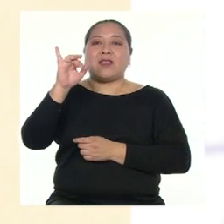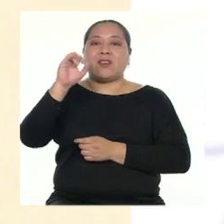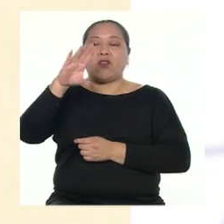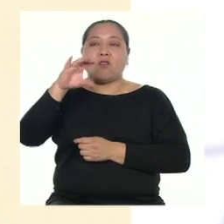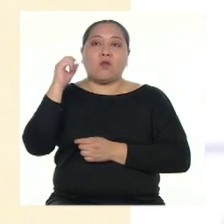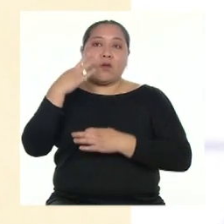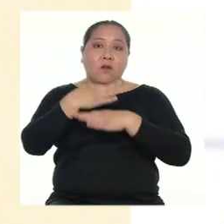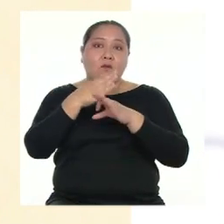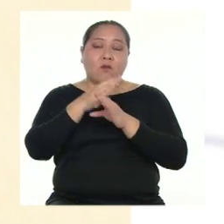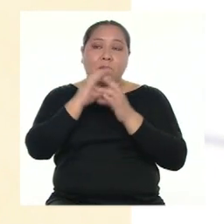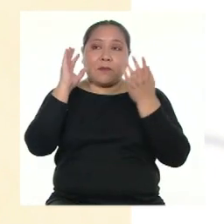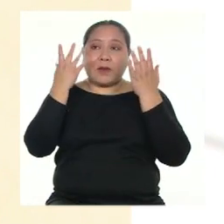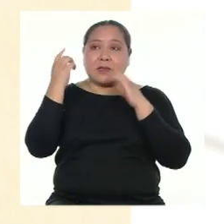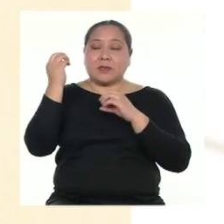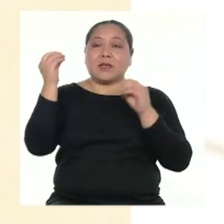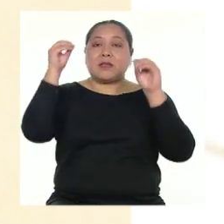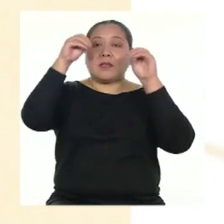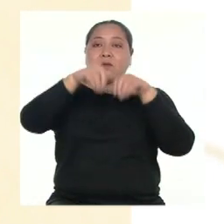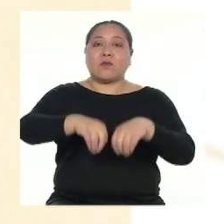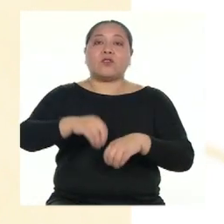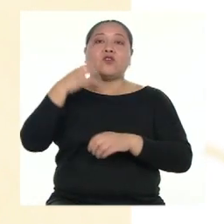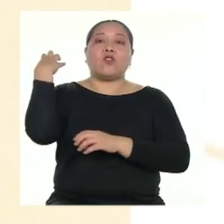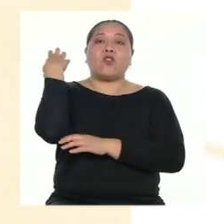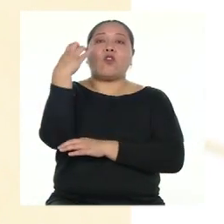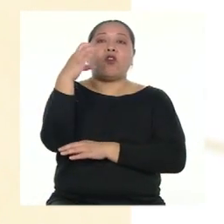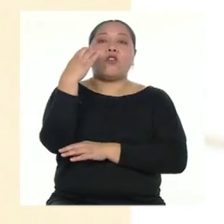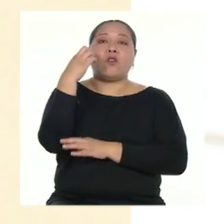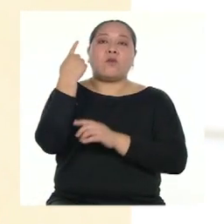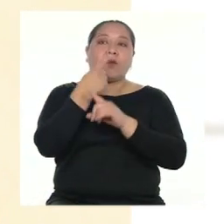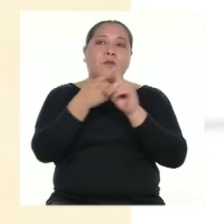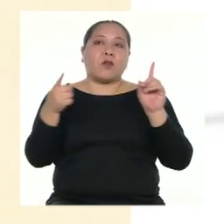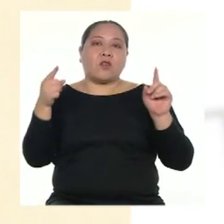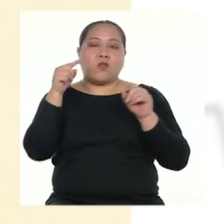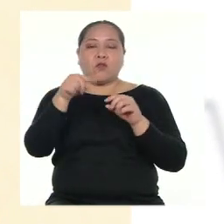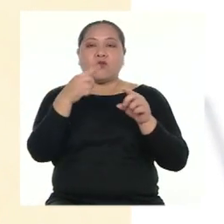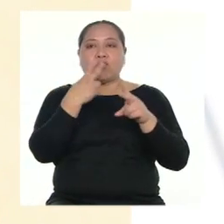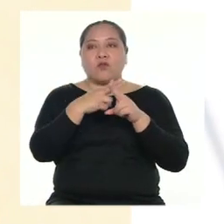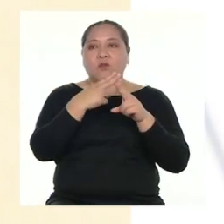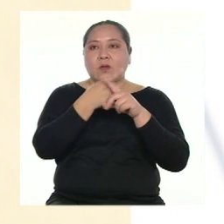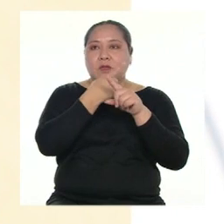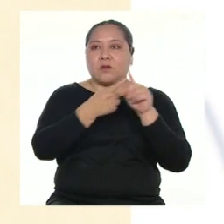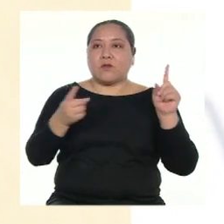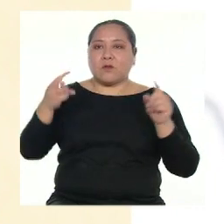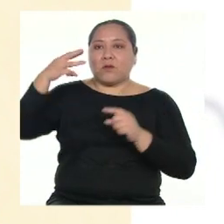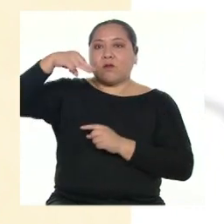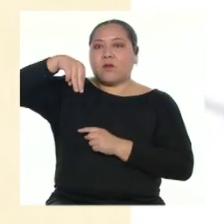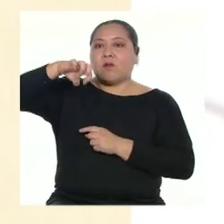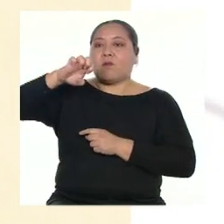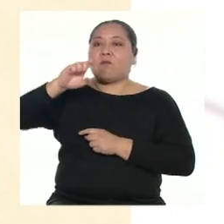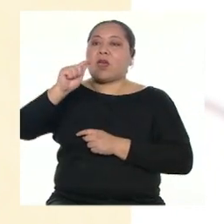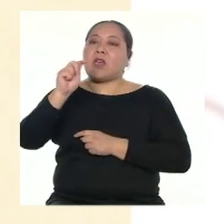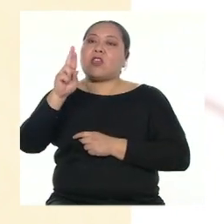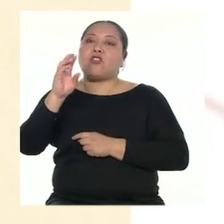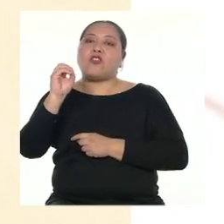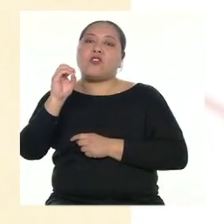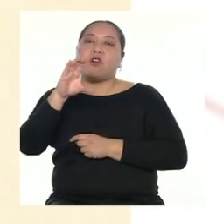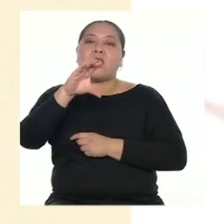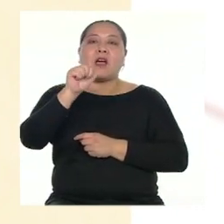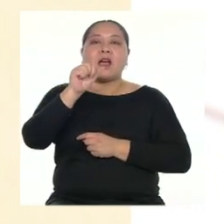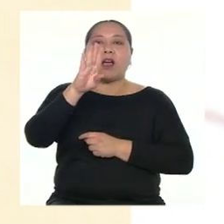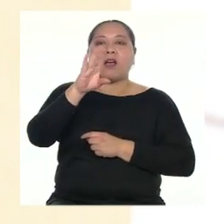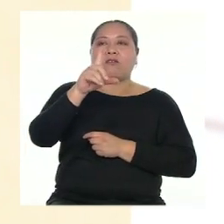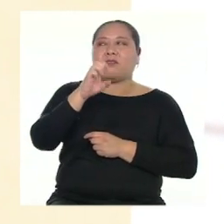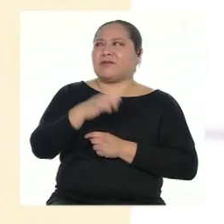similar también ha sido aplicada en Colombia, aunque con un nombre distinto, Metro Cable. Suena